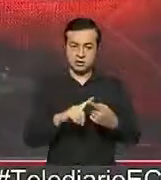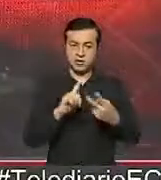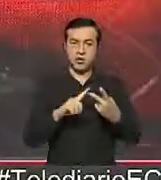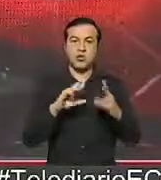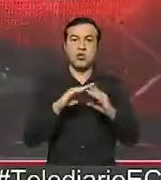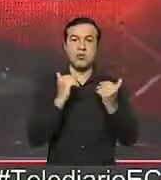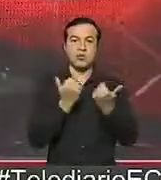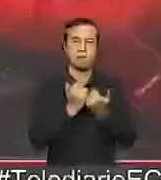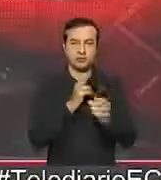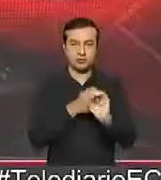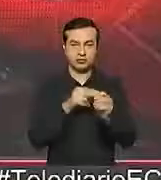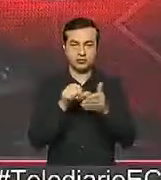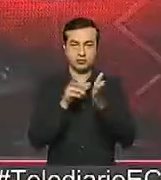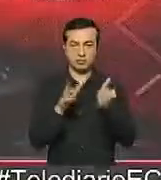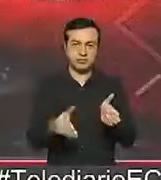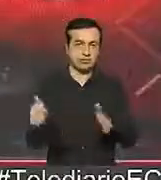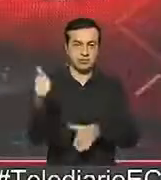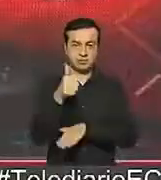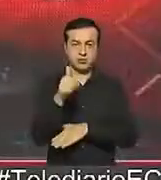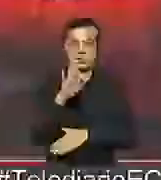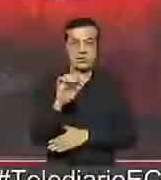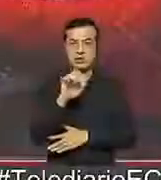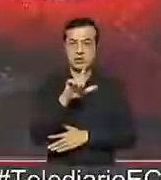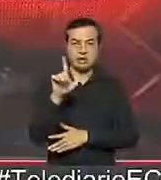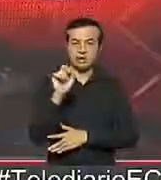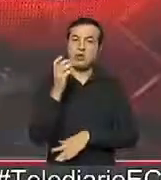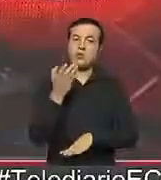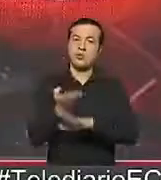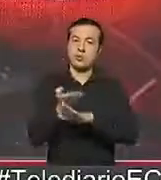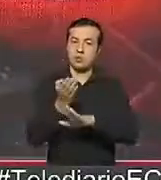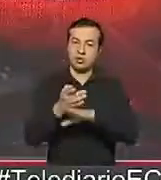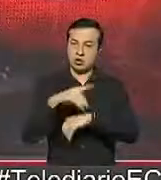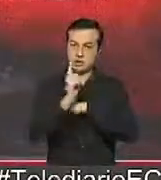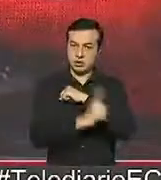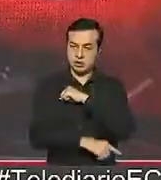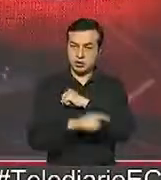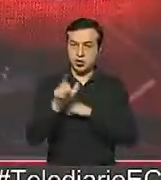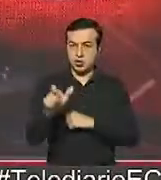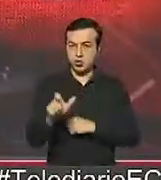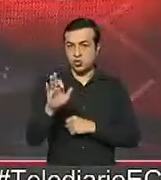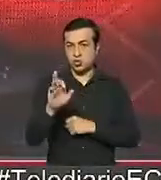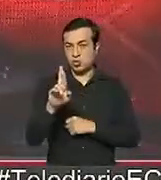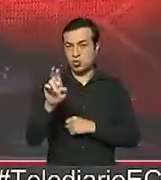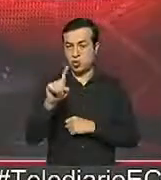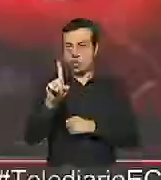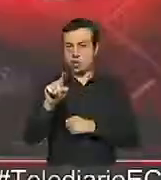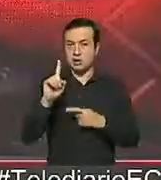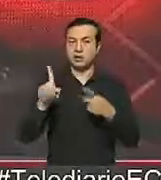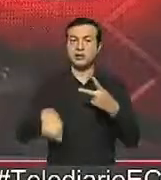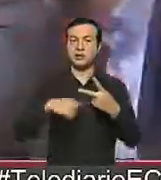Participación Ciudadana liderada por Raúl Tello, quien también propone censurar al consejero Walter Gómez.